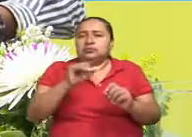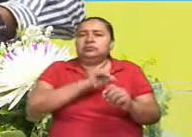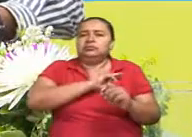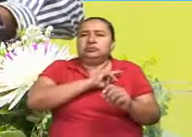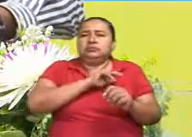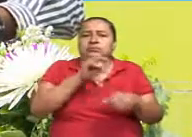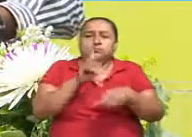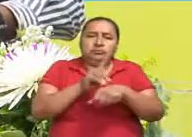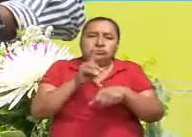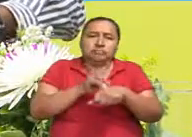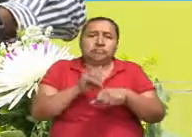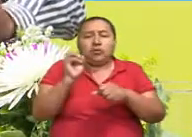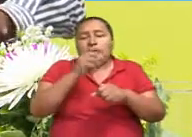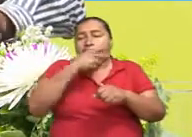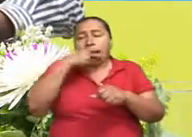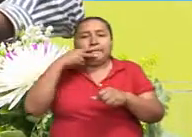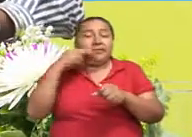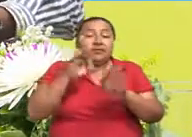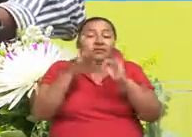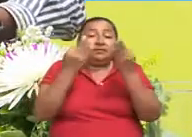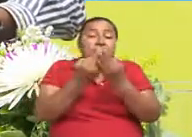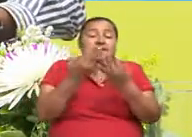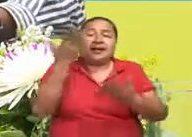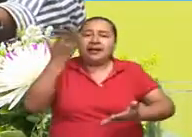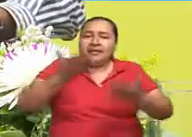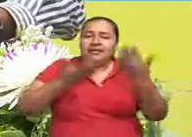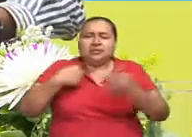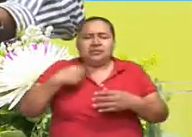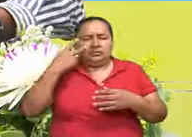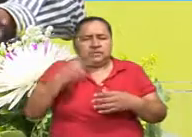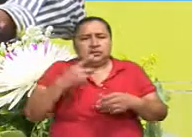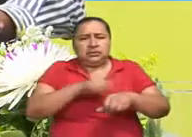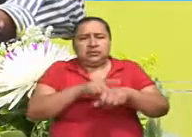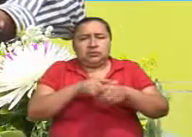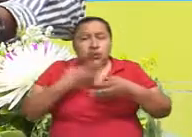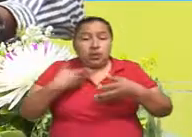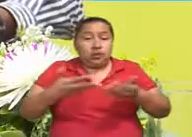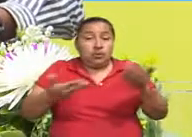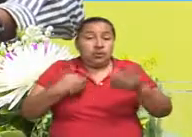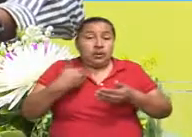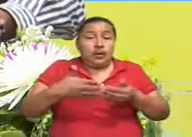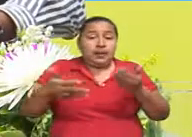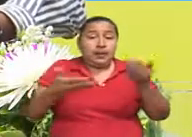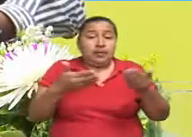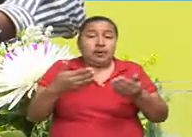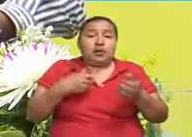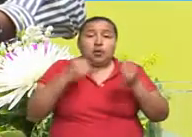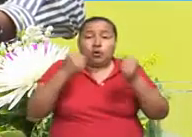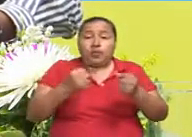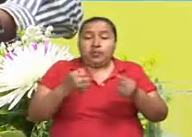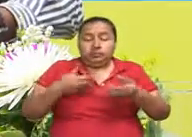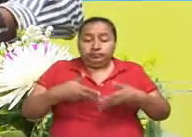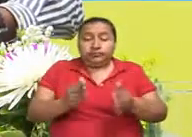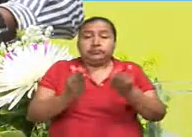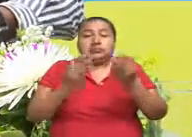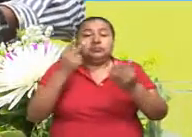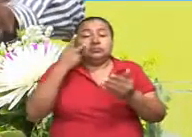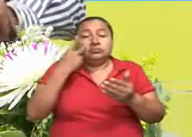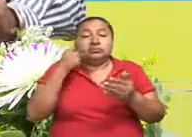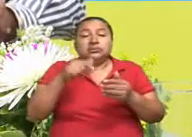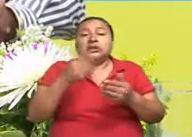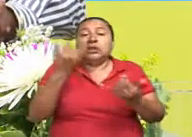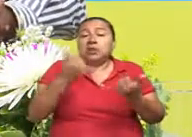los doctores o los padres de familia se dan cuenta al momento en que el bebé varón nace. Según